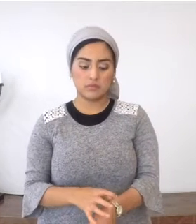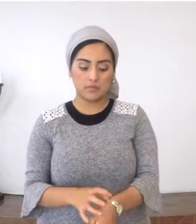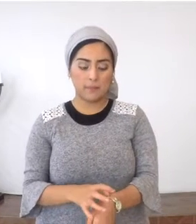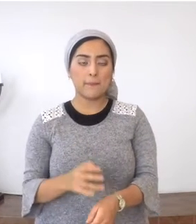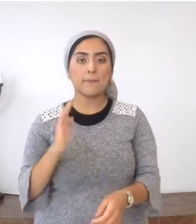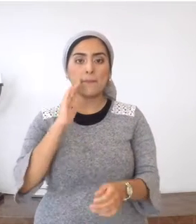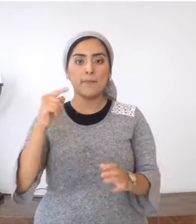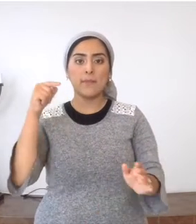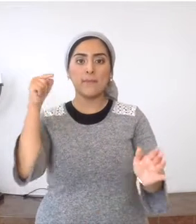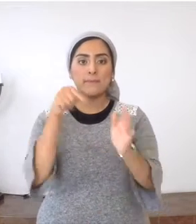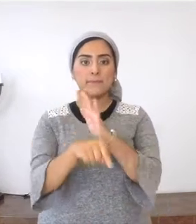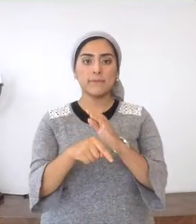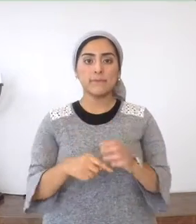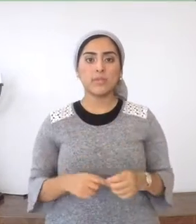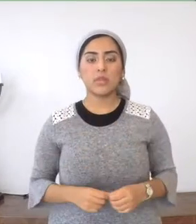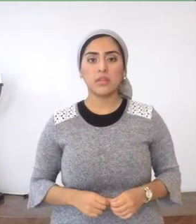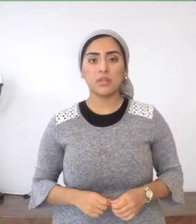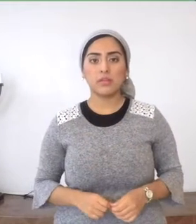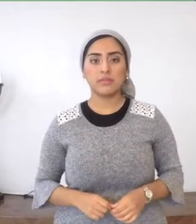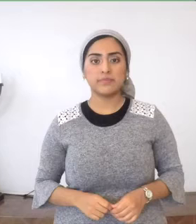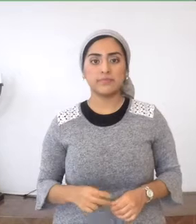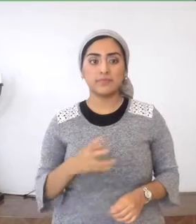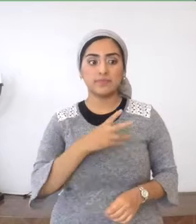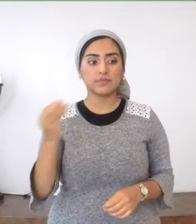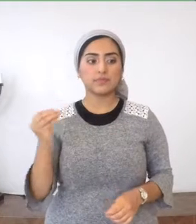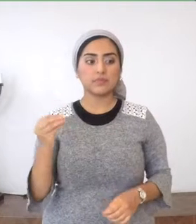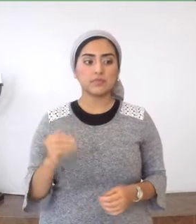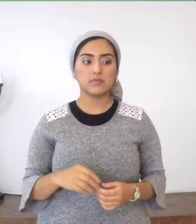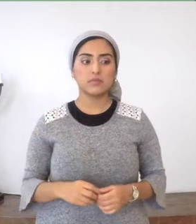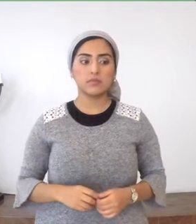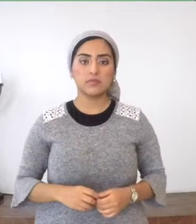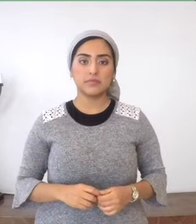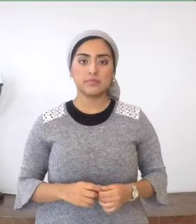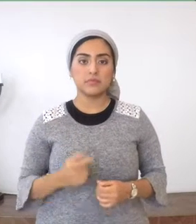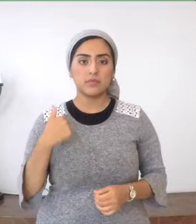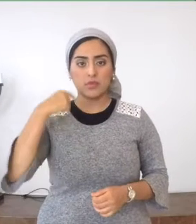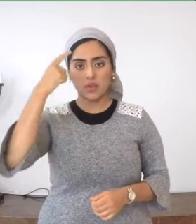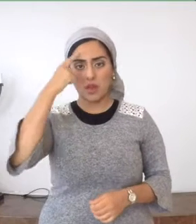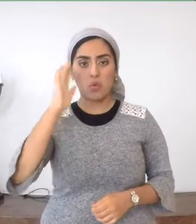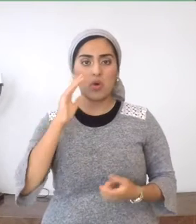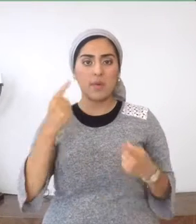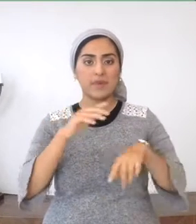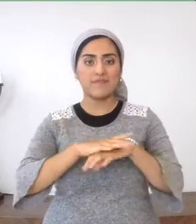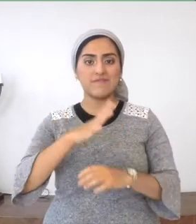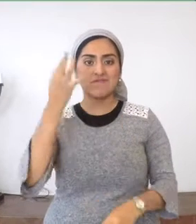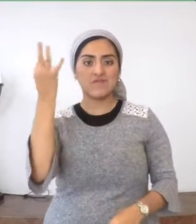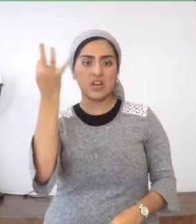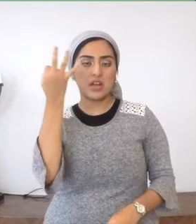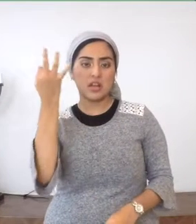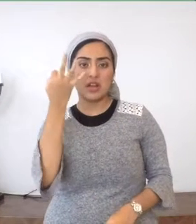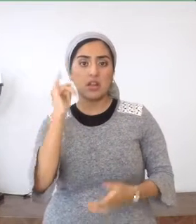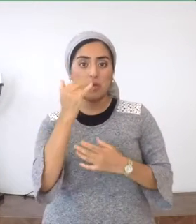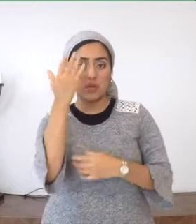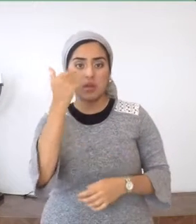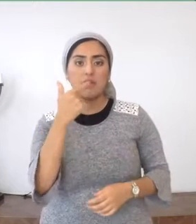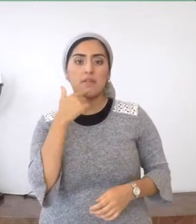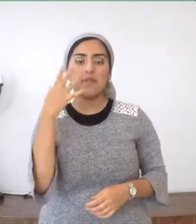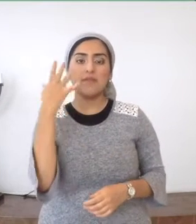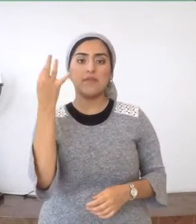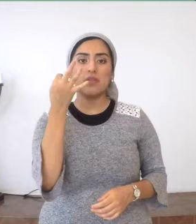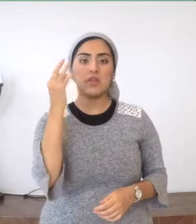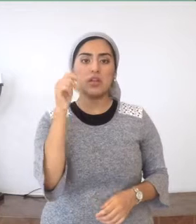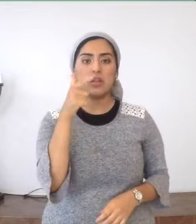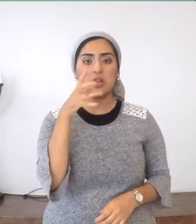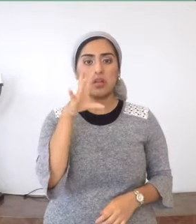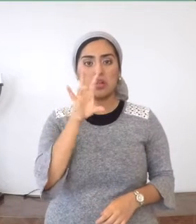Bueno Aquí estamos El sacrificio Como estatus Y bueno Esto teníamos Pensábamos Que iba a ser El